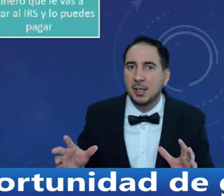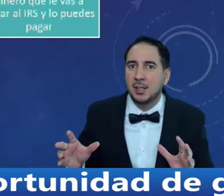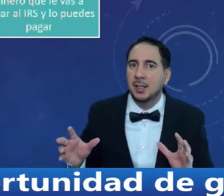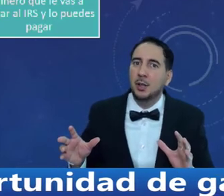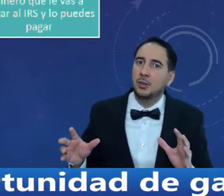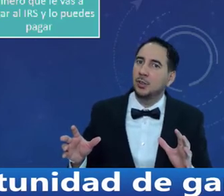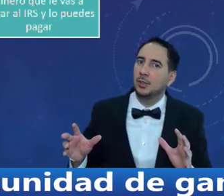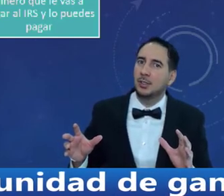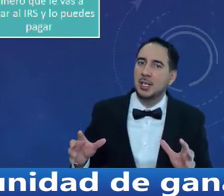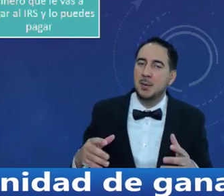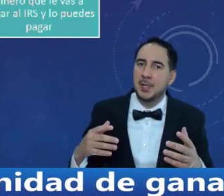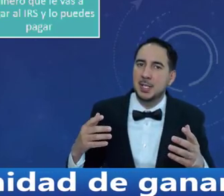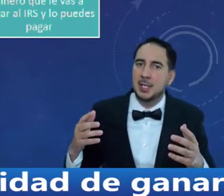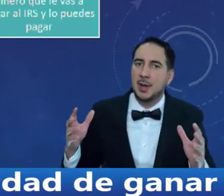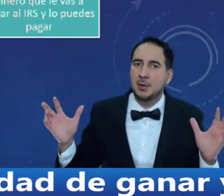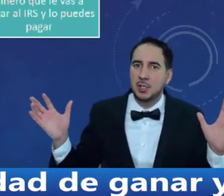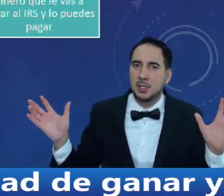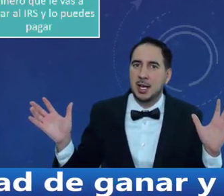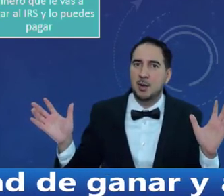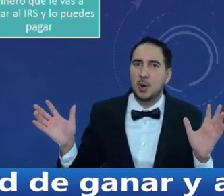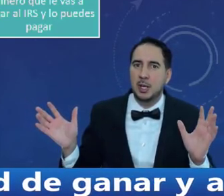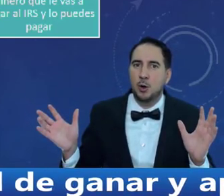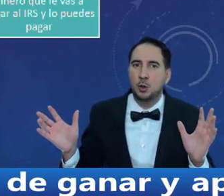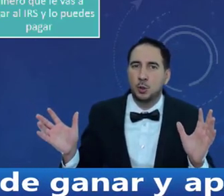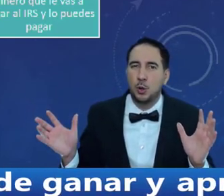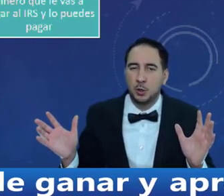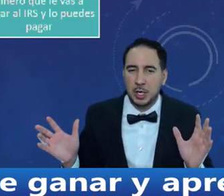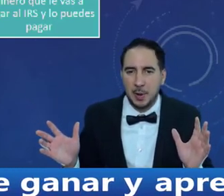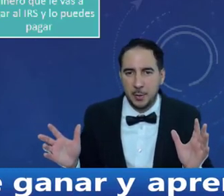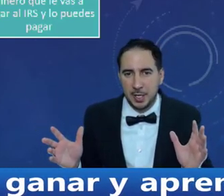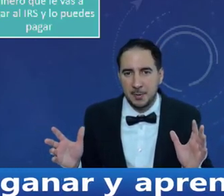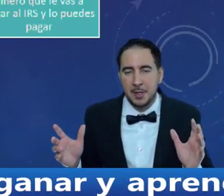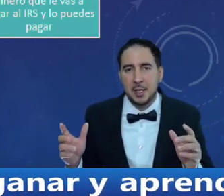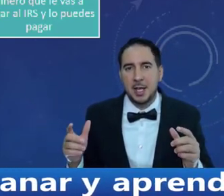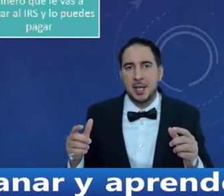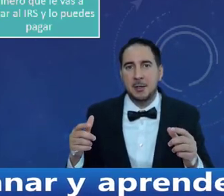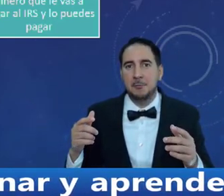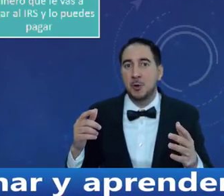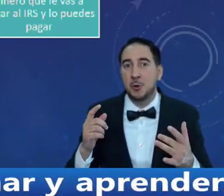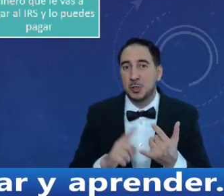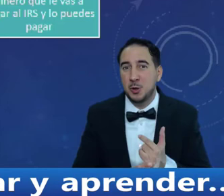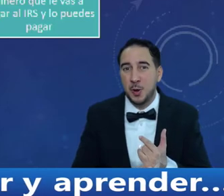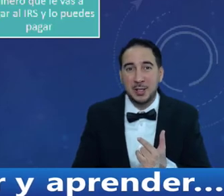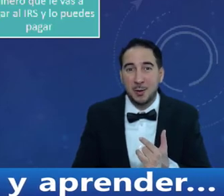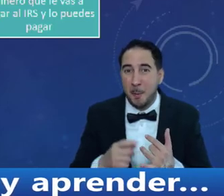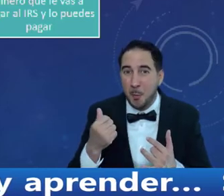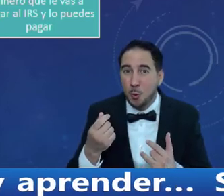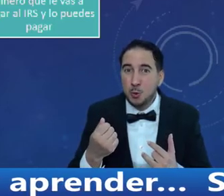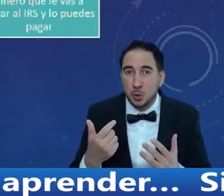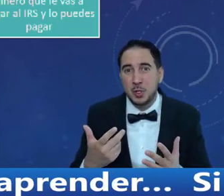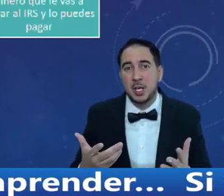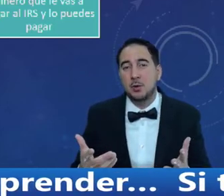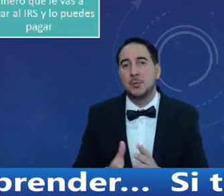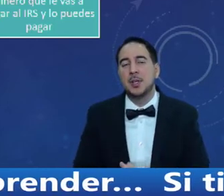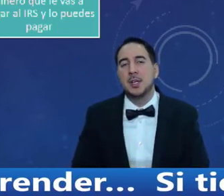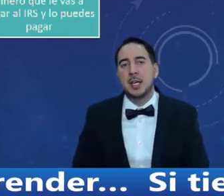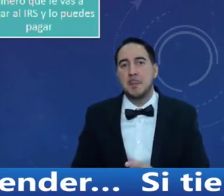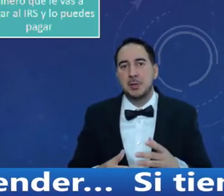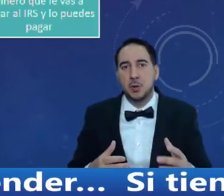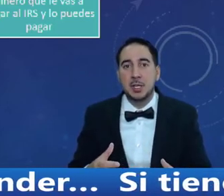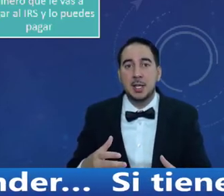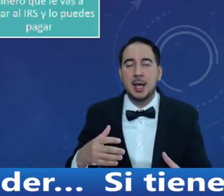no tienes el placer de trabajarlo si estás en cualquier otro trabajo. Yo he conocido gente con mucho dinero,